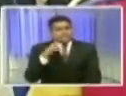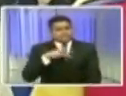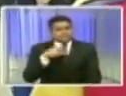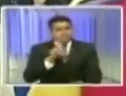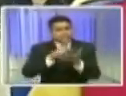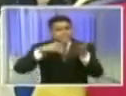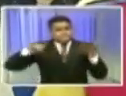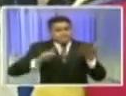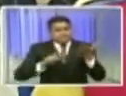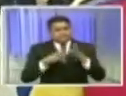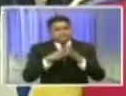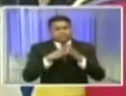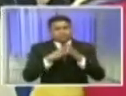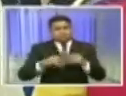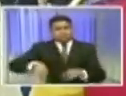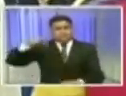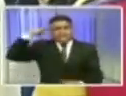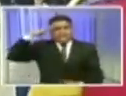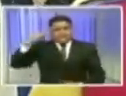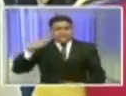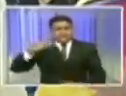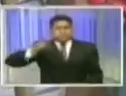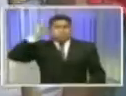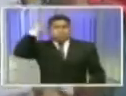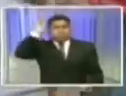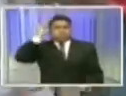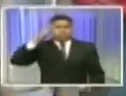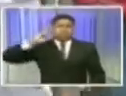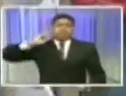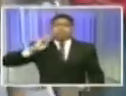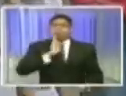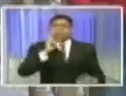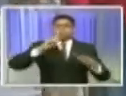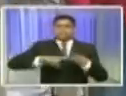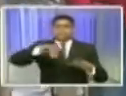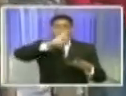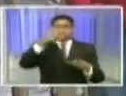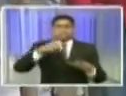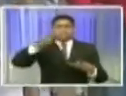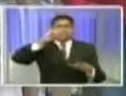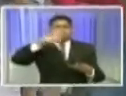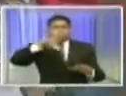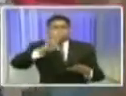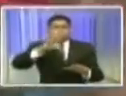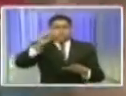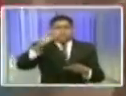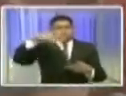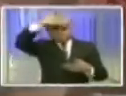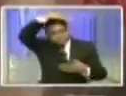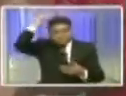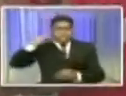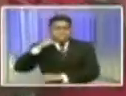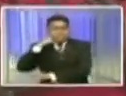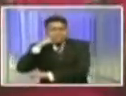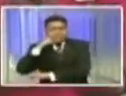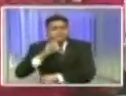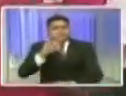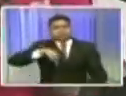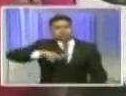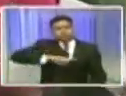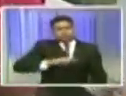parte del ejército de Guaycaipuro, de Bolívar, de Zamora, de Miranda. Somos